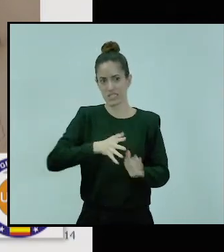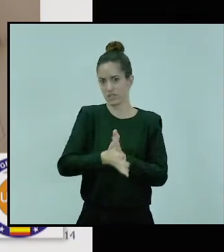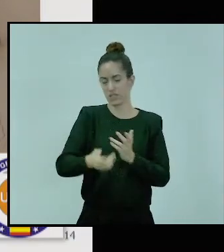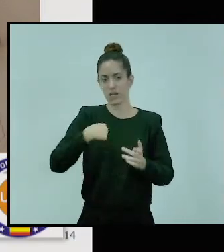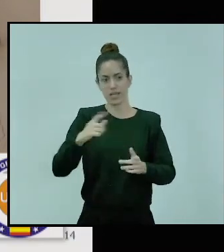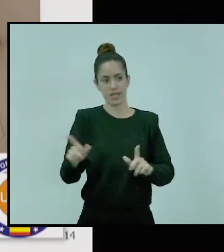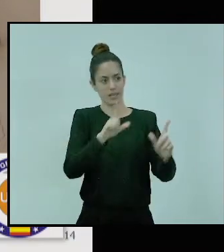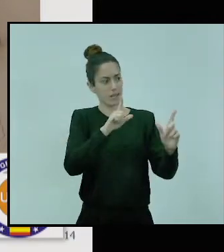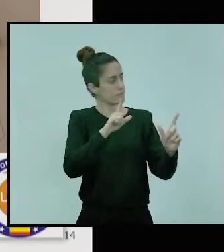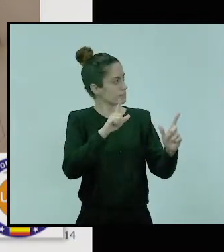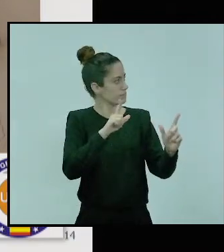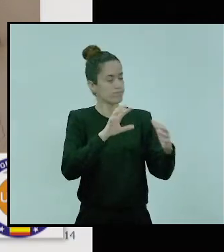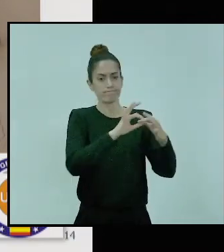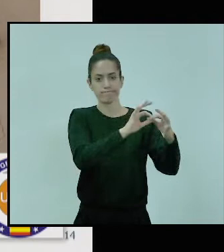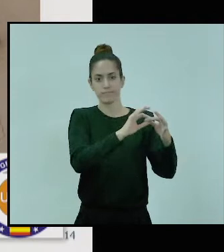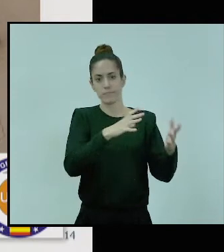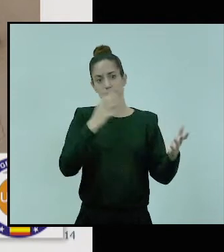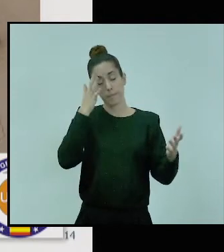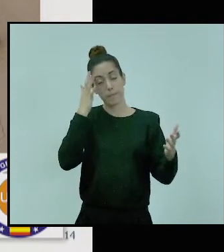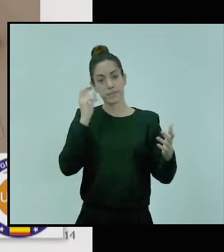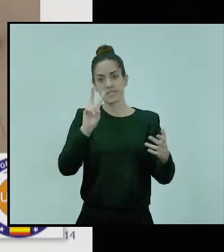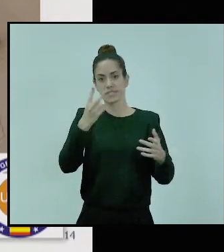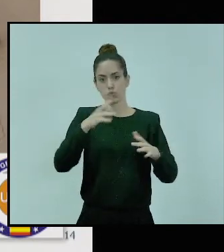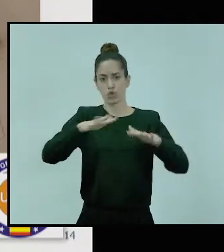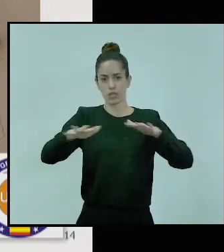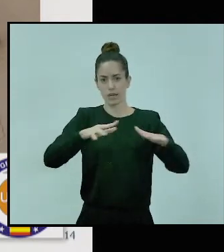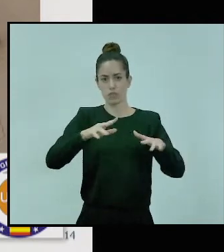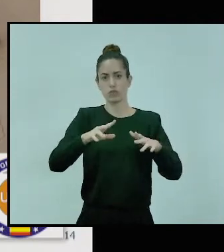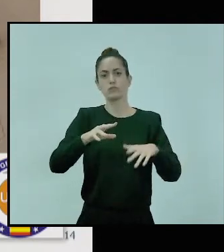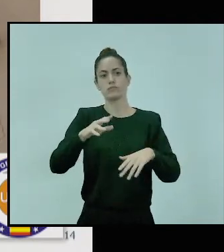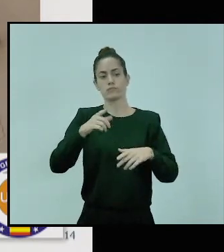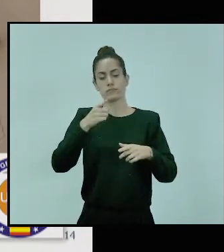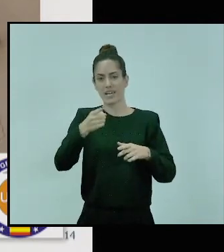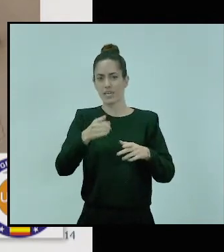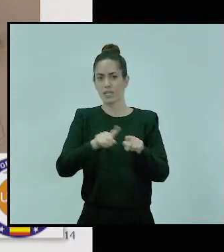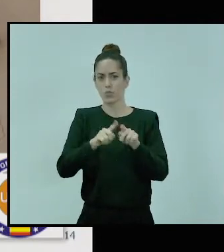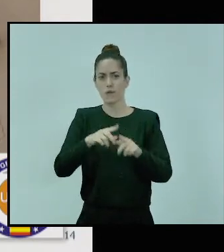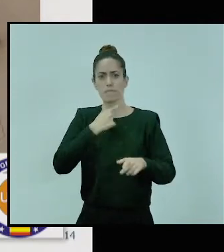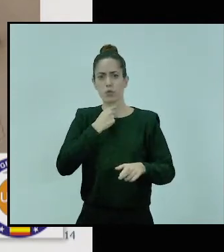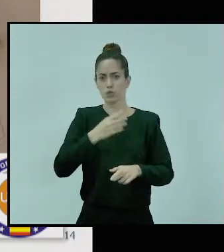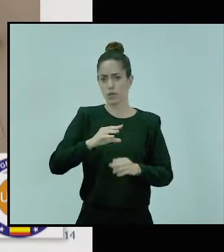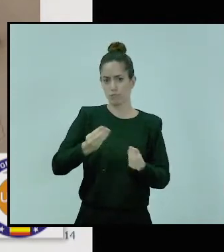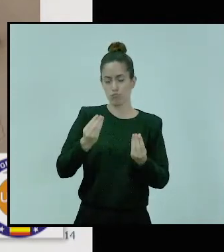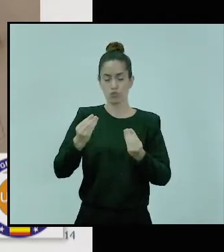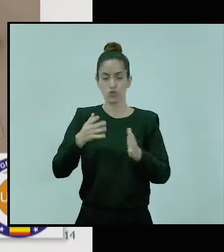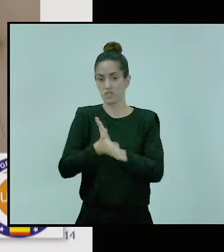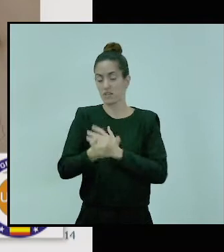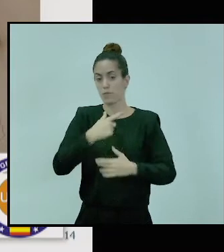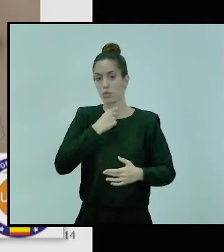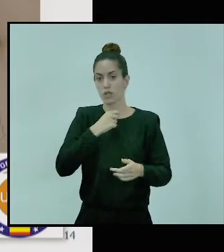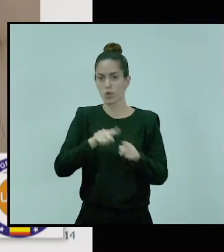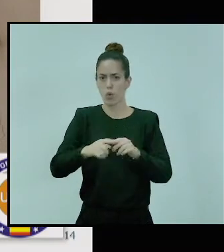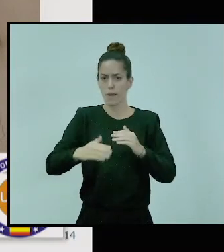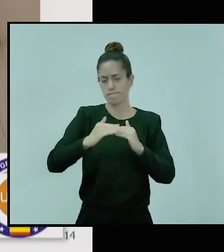la pongo en relación a la hora del segundo terremoto, del destructivo. A mí me gusta mucho, me hubiera gustado a lo mejor que se